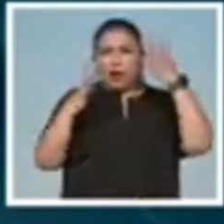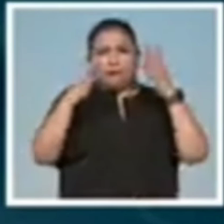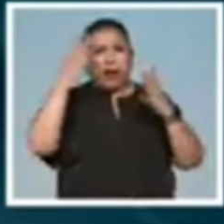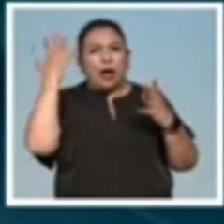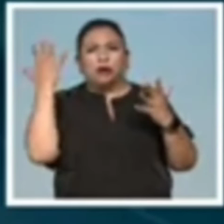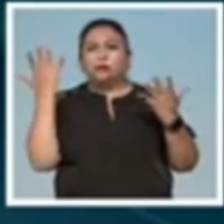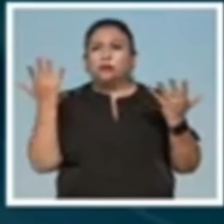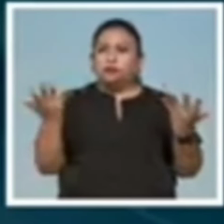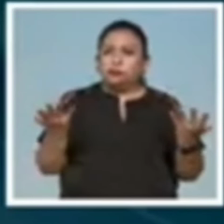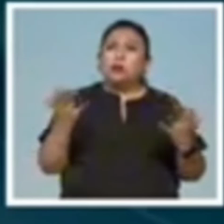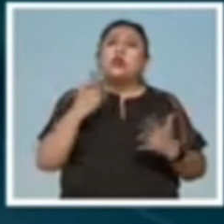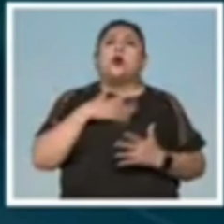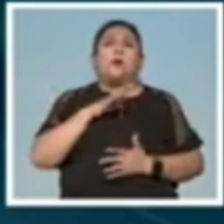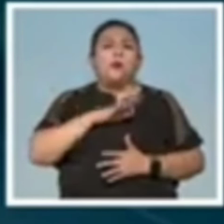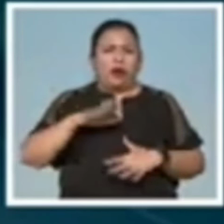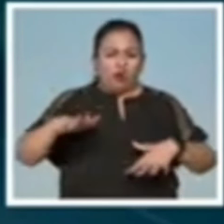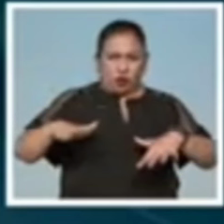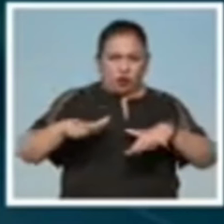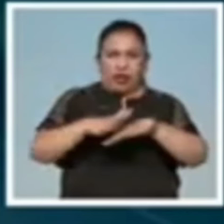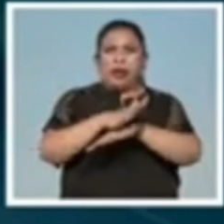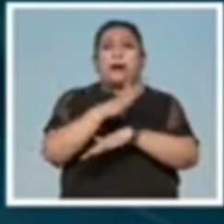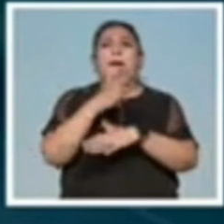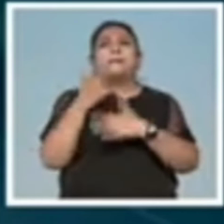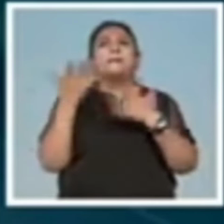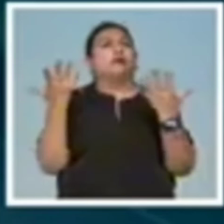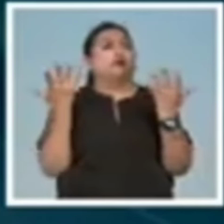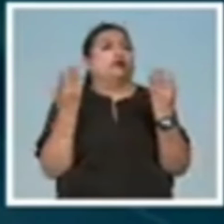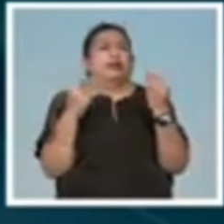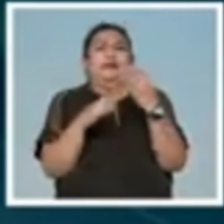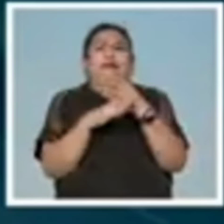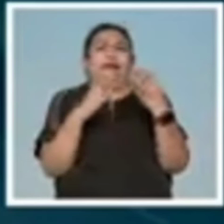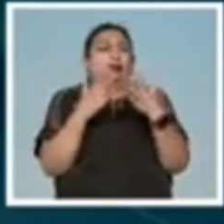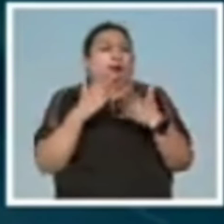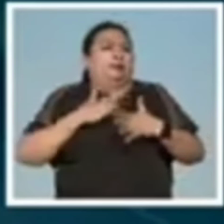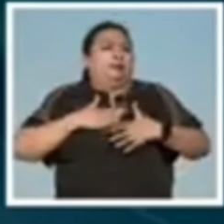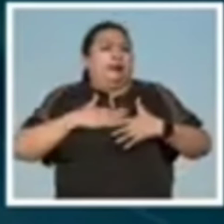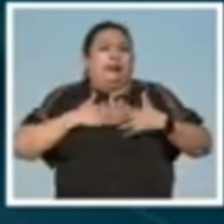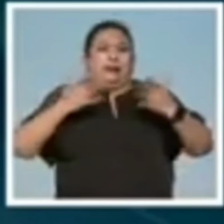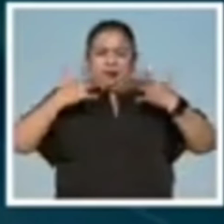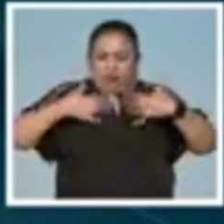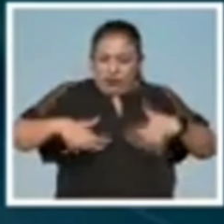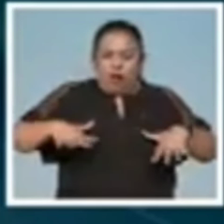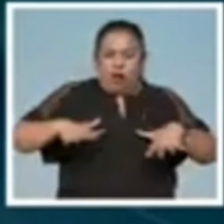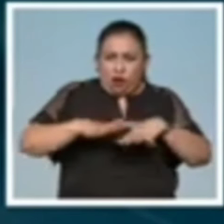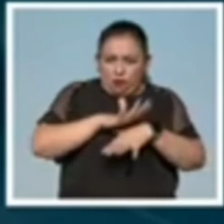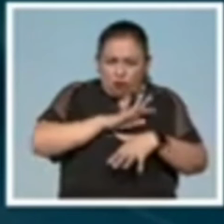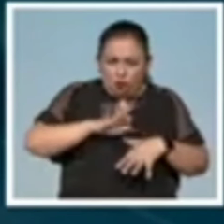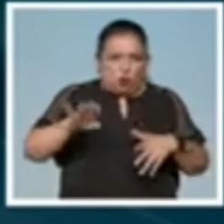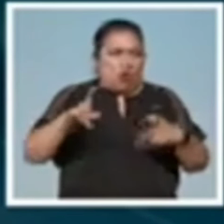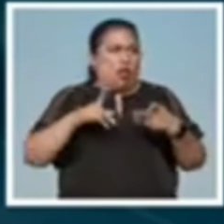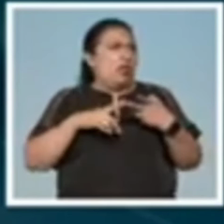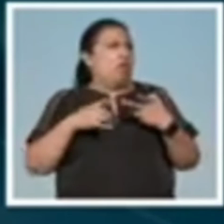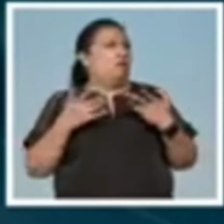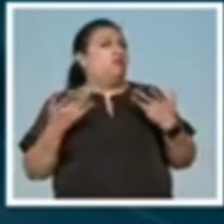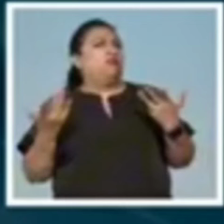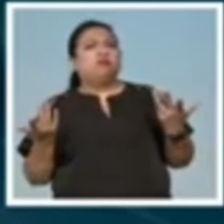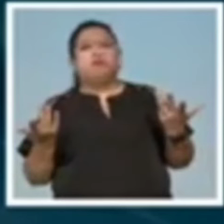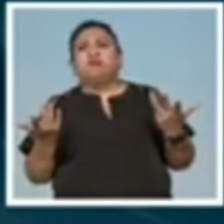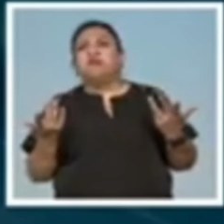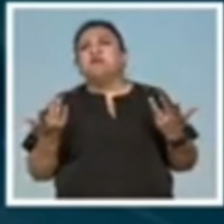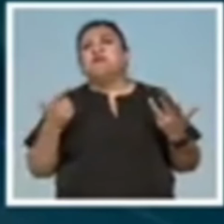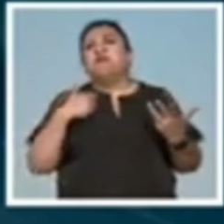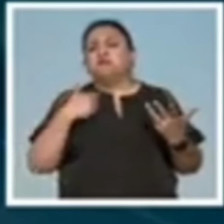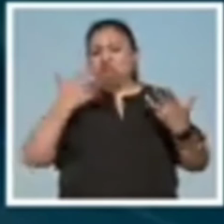Entonces, yo puedo cambiar muchísimas cosas de mí hoy, desde mi vestimenta hasta